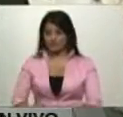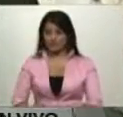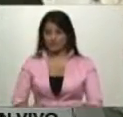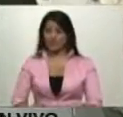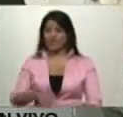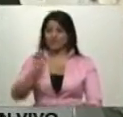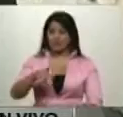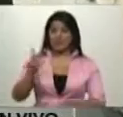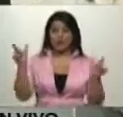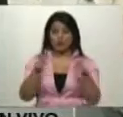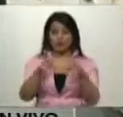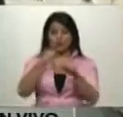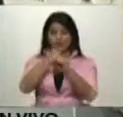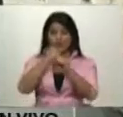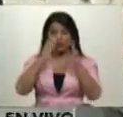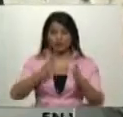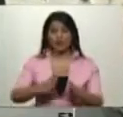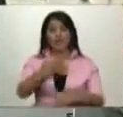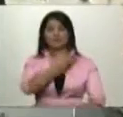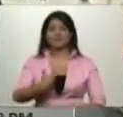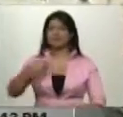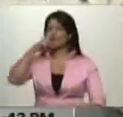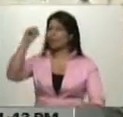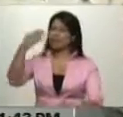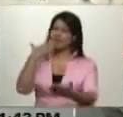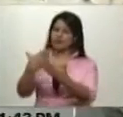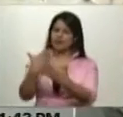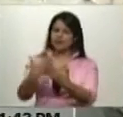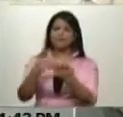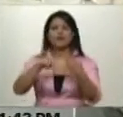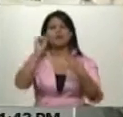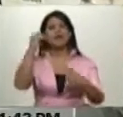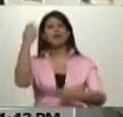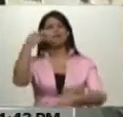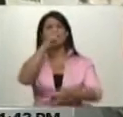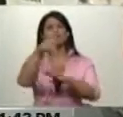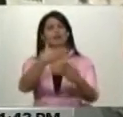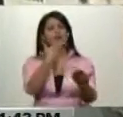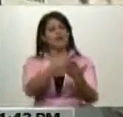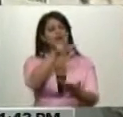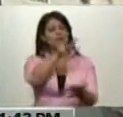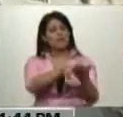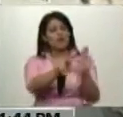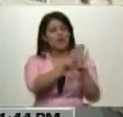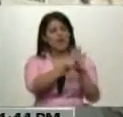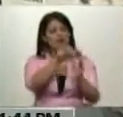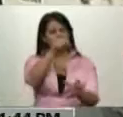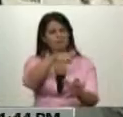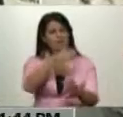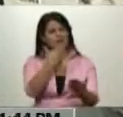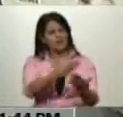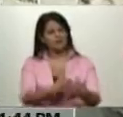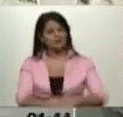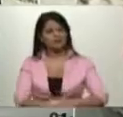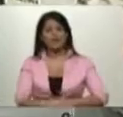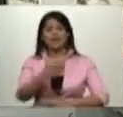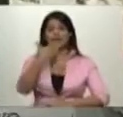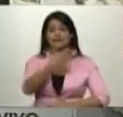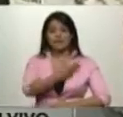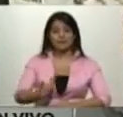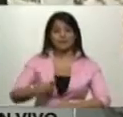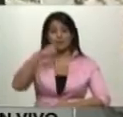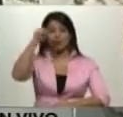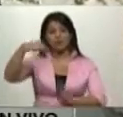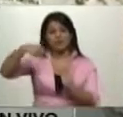obrera venezolana, presidente Nicolás Maduro, gracias. Asamblea Nacional, gracias por la ley Semilla. Gracias, presidente, por firmarla